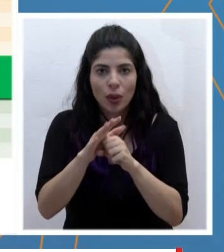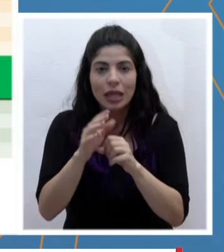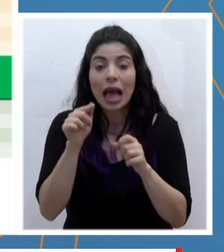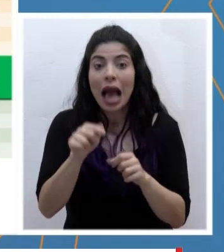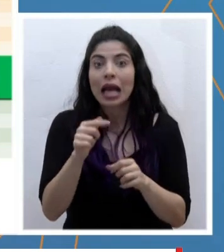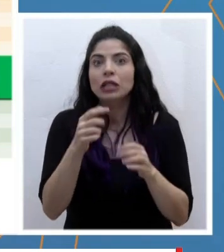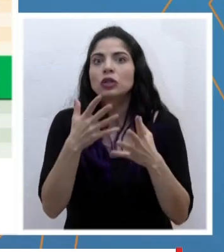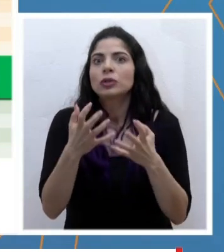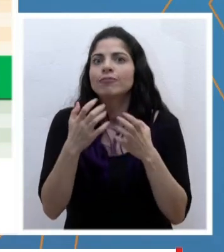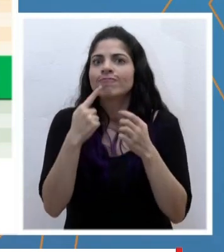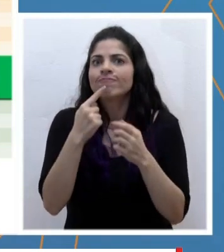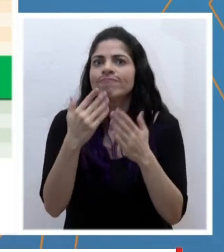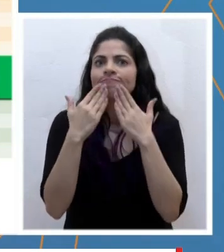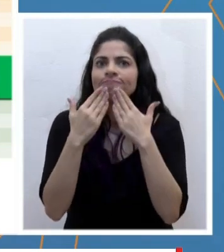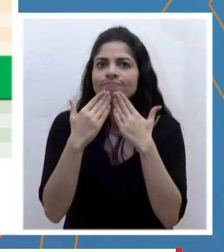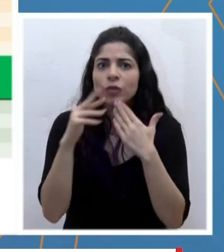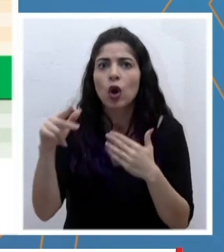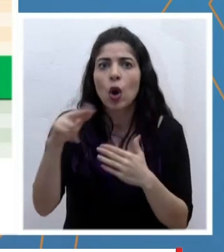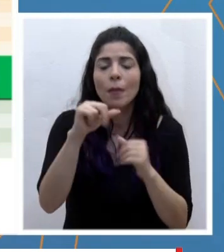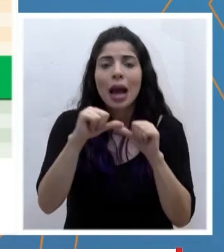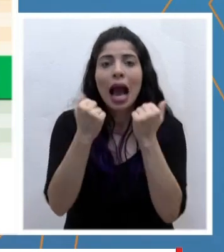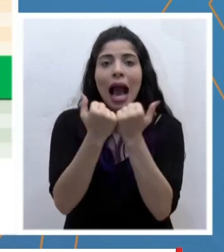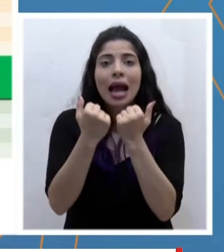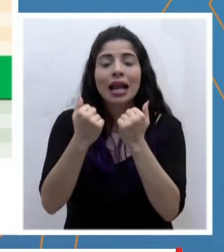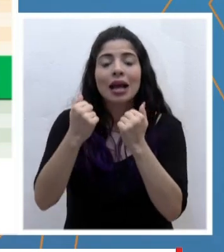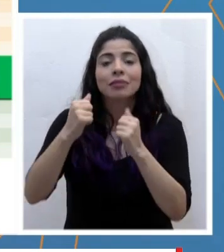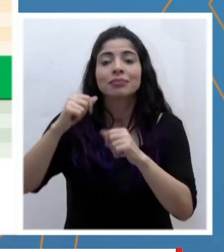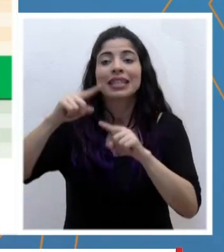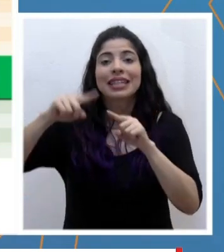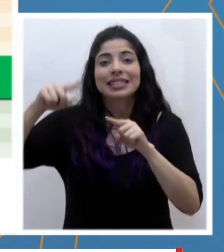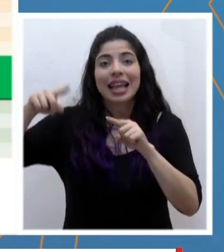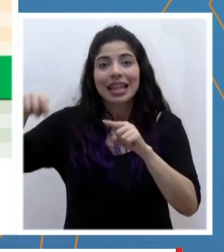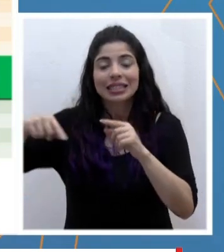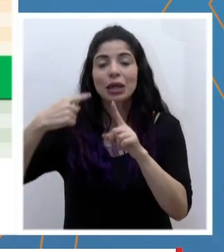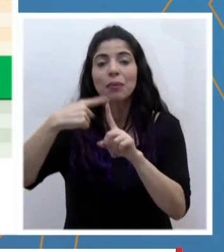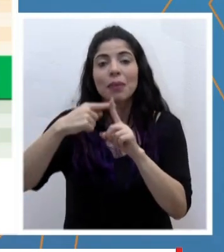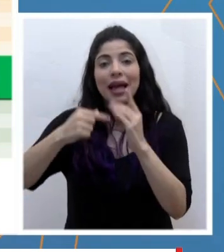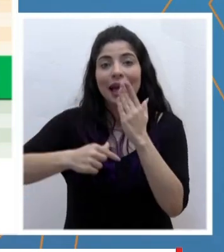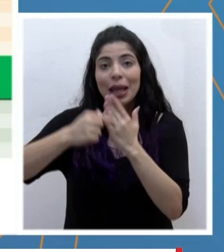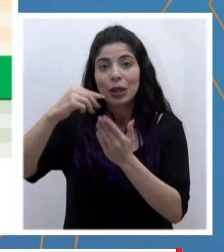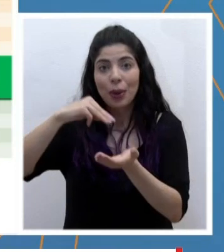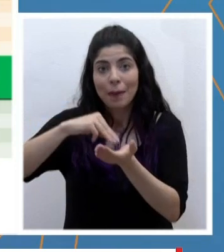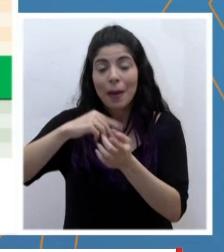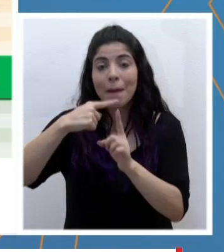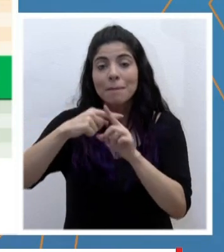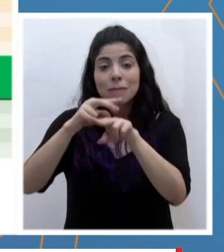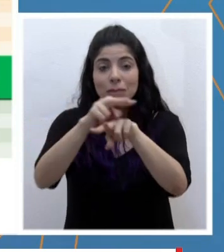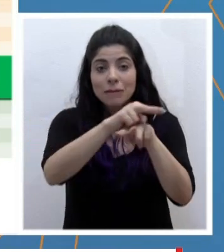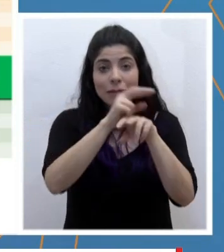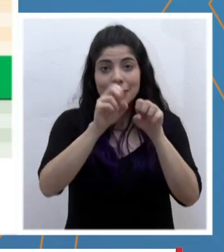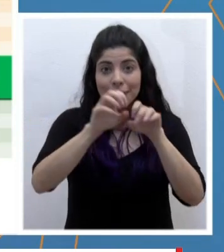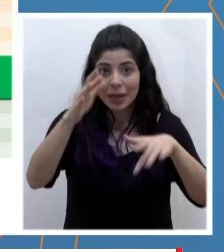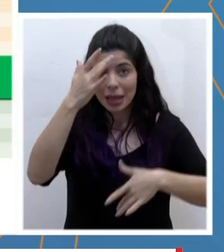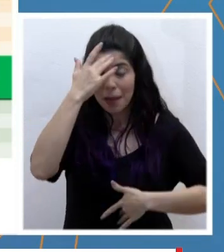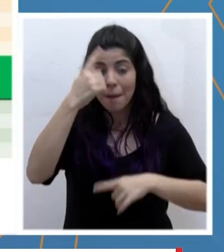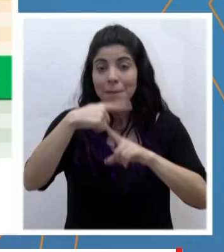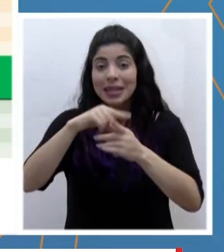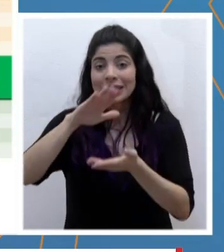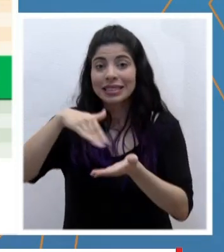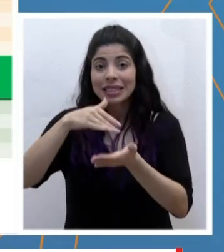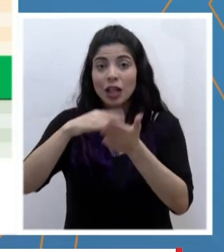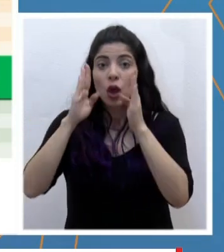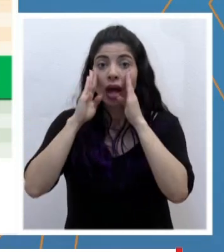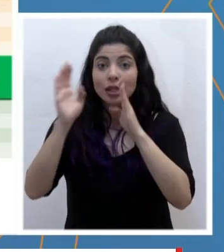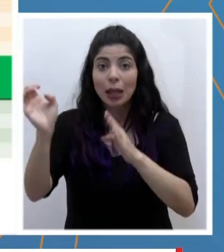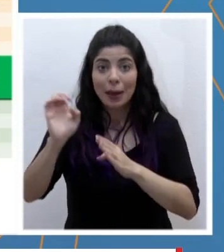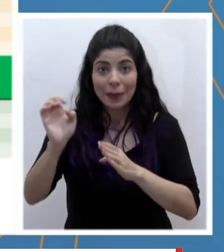quiero agradecer profundamente a los compañeros del área de estadística, de la gerencia médica, de vigilancia epidemiológica, del Centro de Atención de Emergencias y